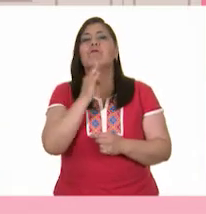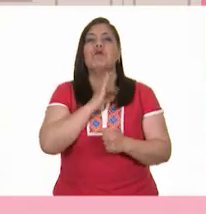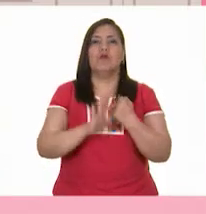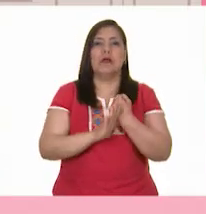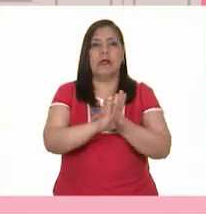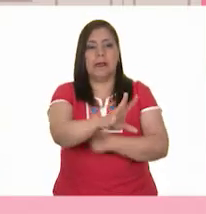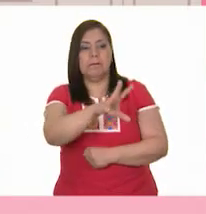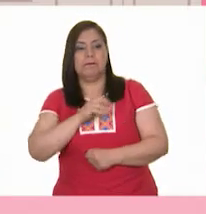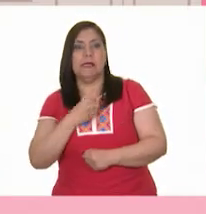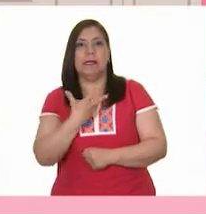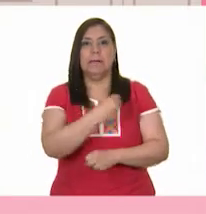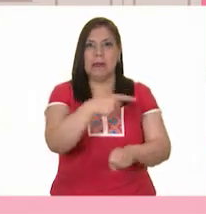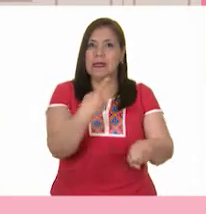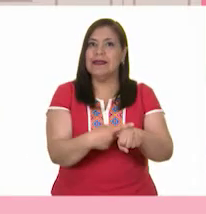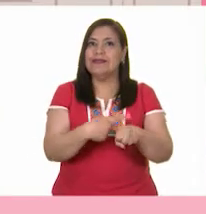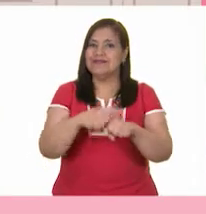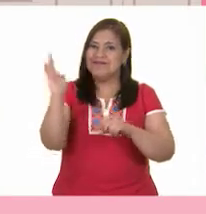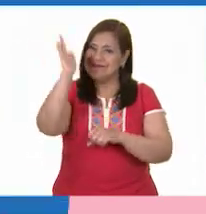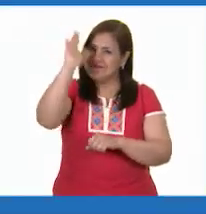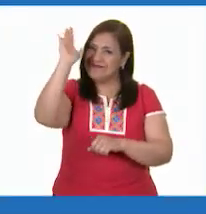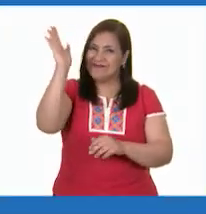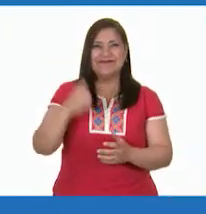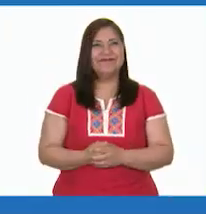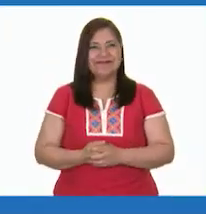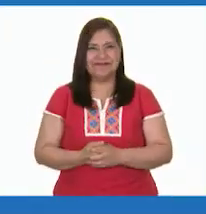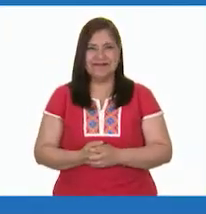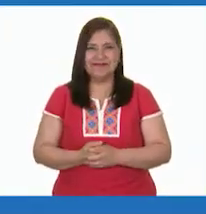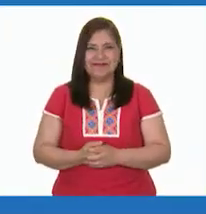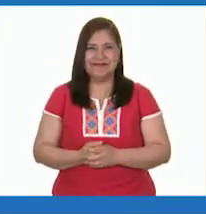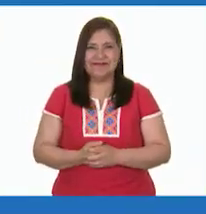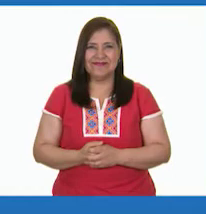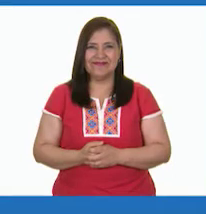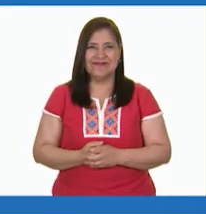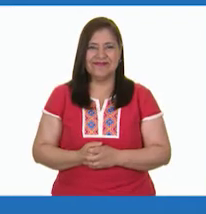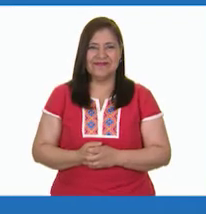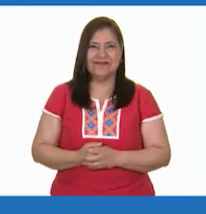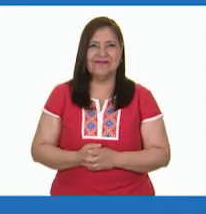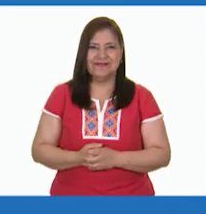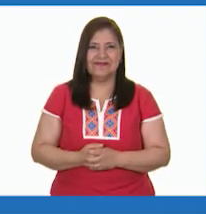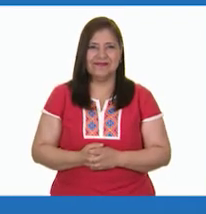prevenir enfermedades. ¡Adiós!